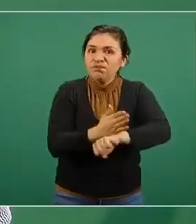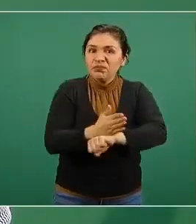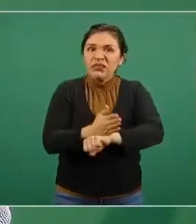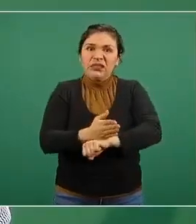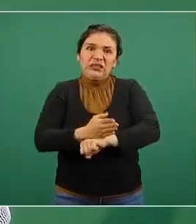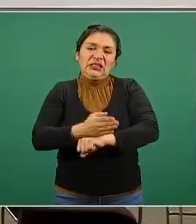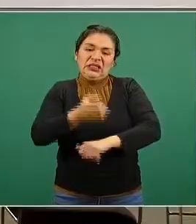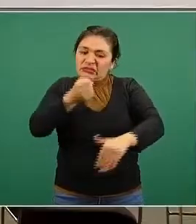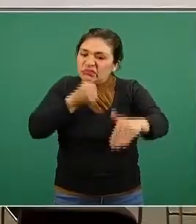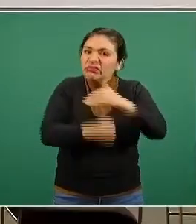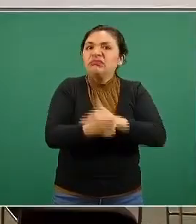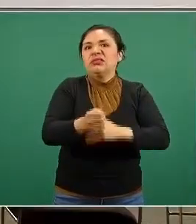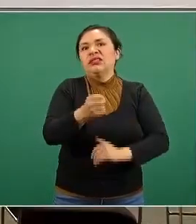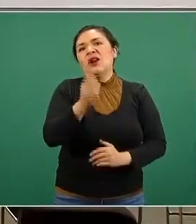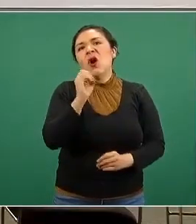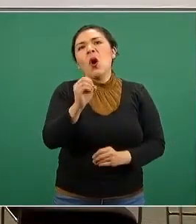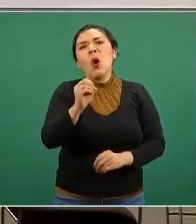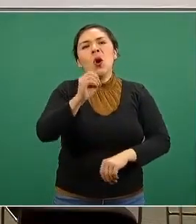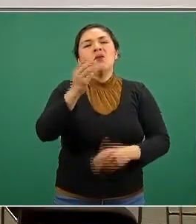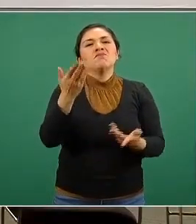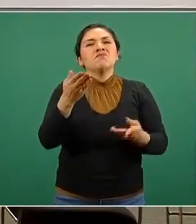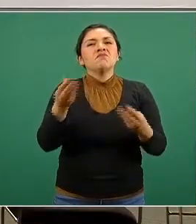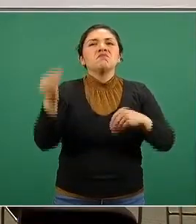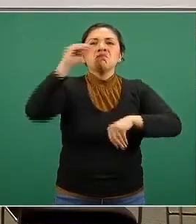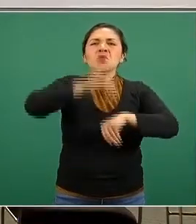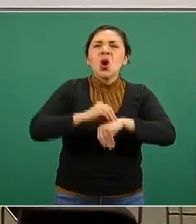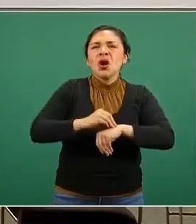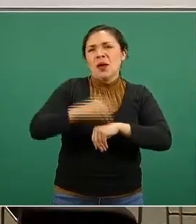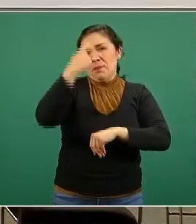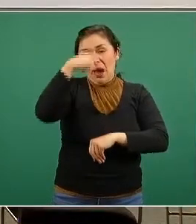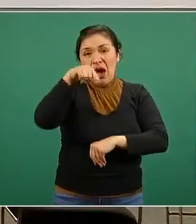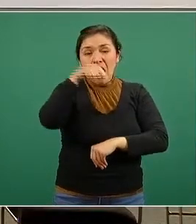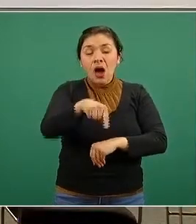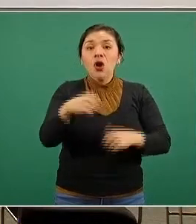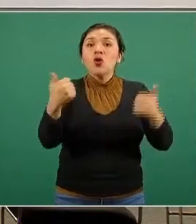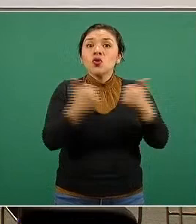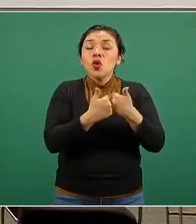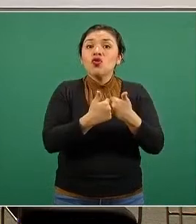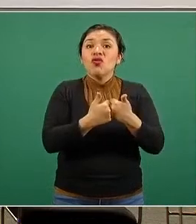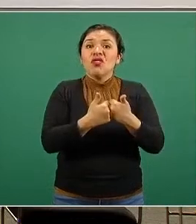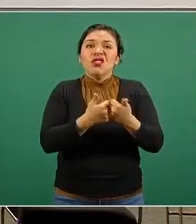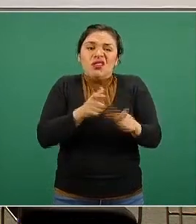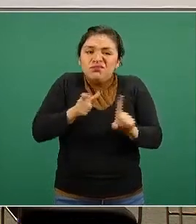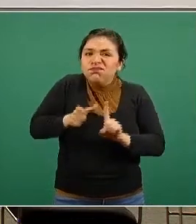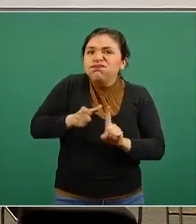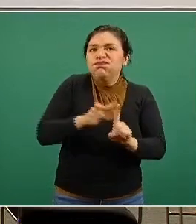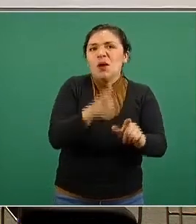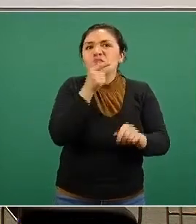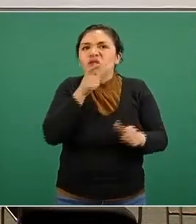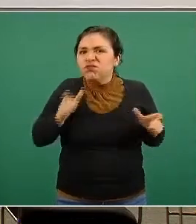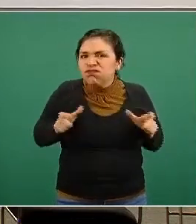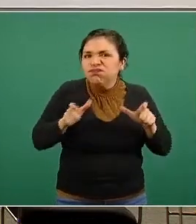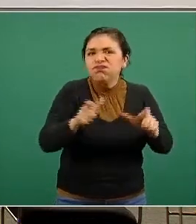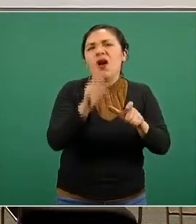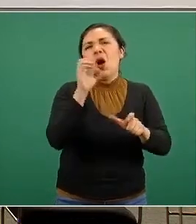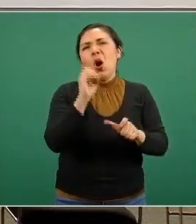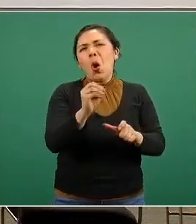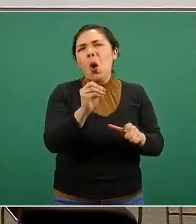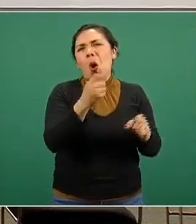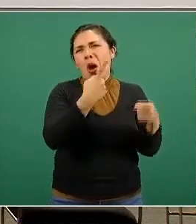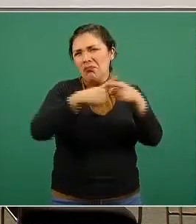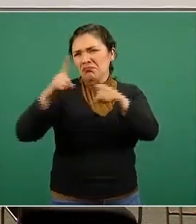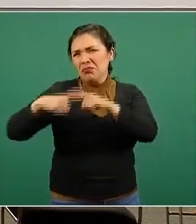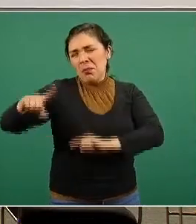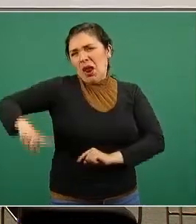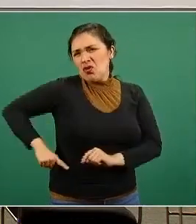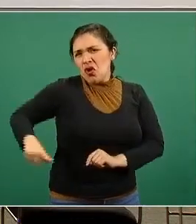coercitivo o acciones que en su momento se implementen a través del uso de la fuerza pública o de otros medios